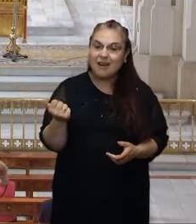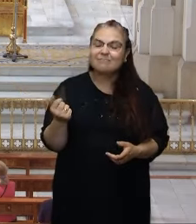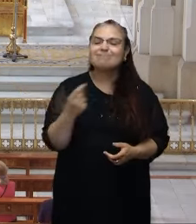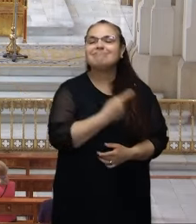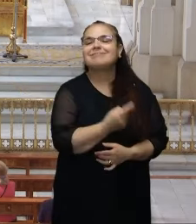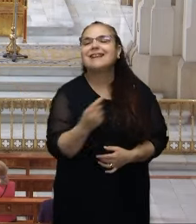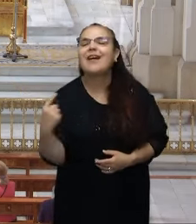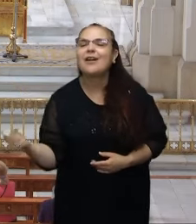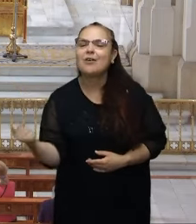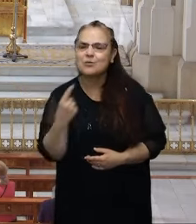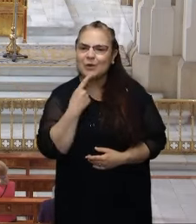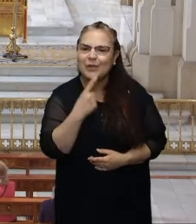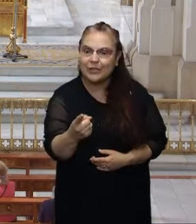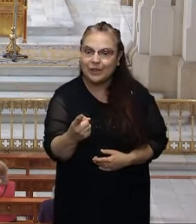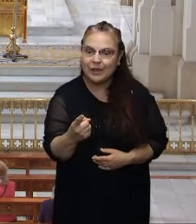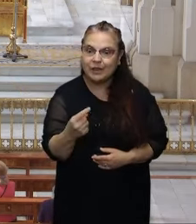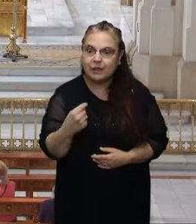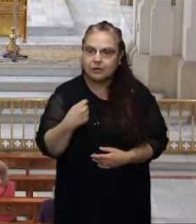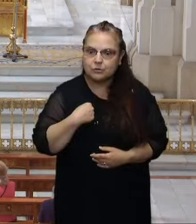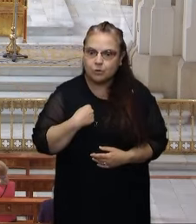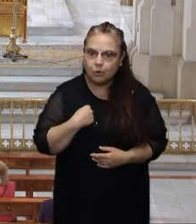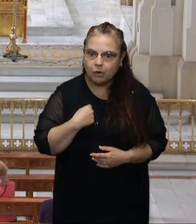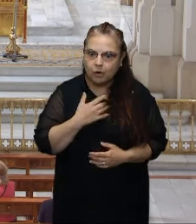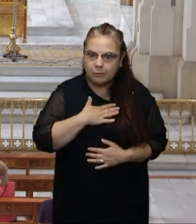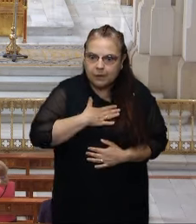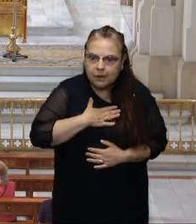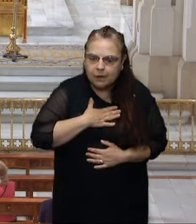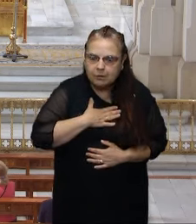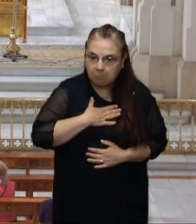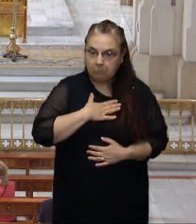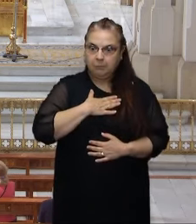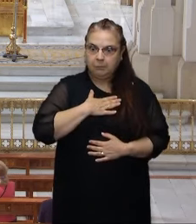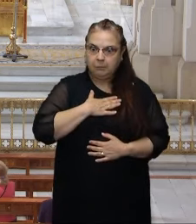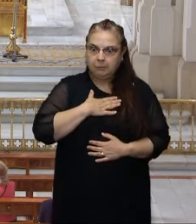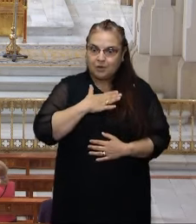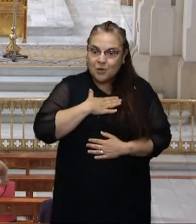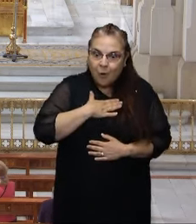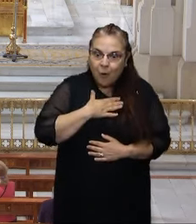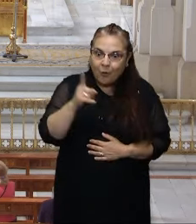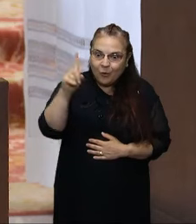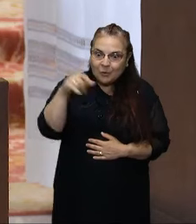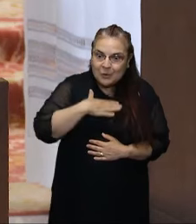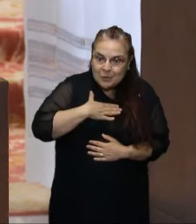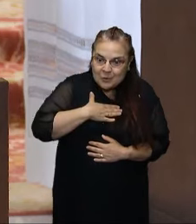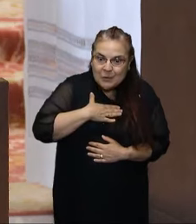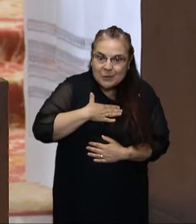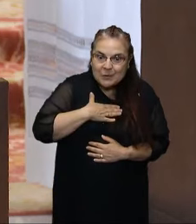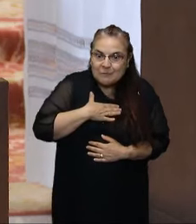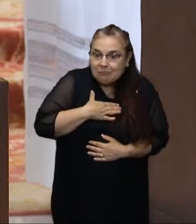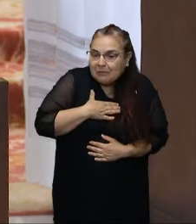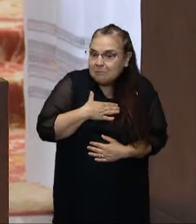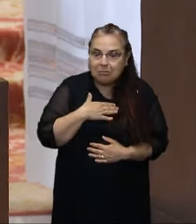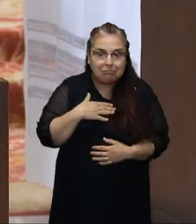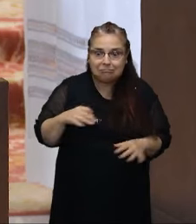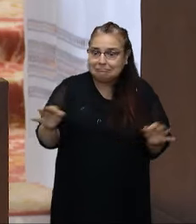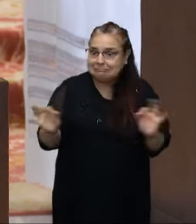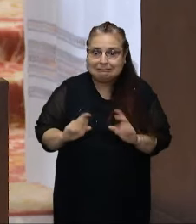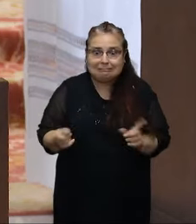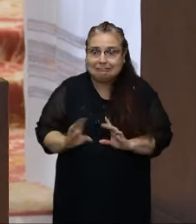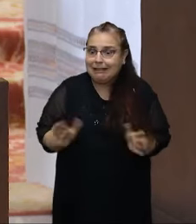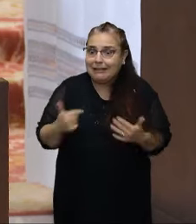de nosotros decir: ¿y yo? ¿A mí me llamas? ¿Conmigo quieres contar? Si no soy más que un